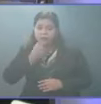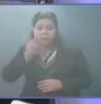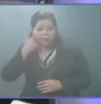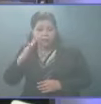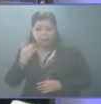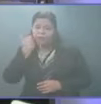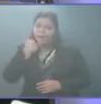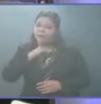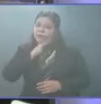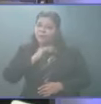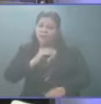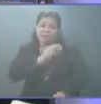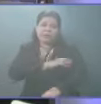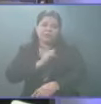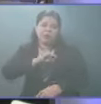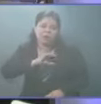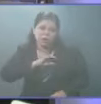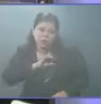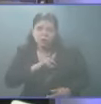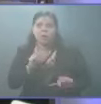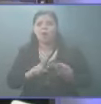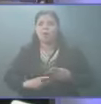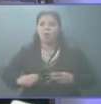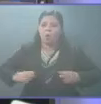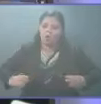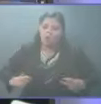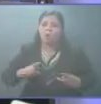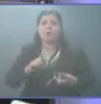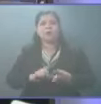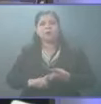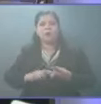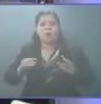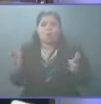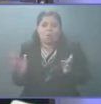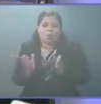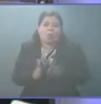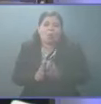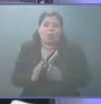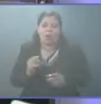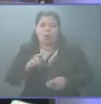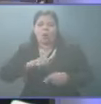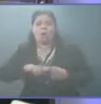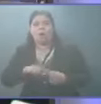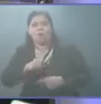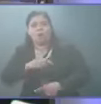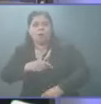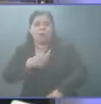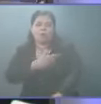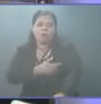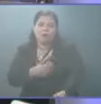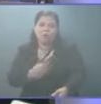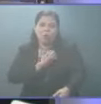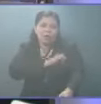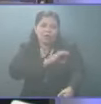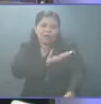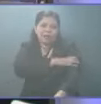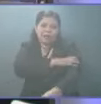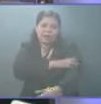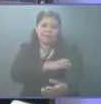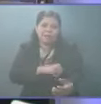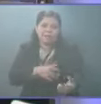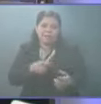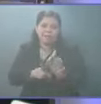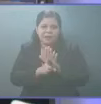crónicas, hipertensión, diabetes, obesidad, o viceversa, bajo peso, hipotiroidismo, etcétera, en fin. Y